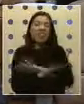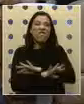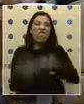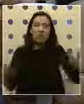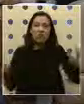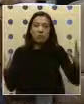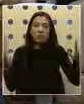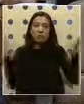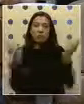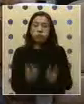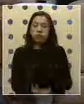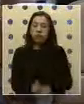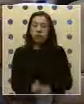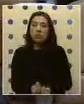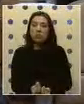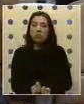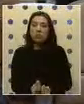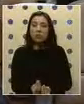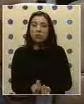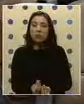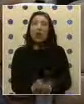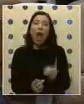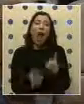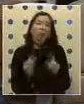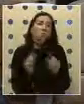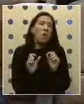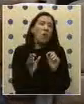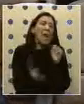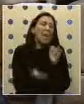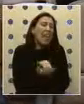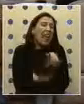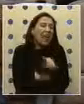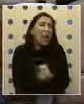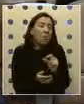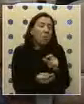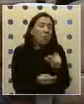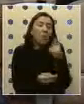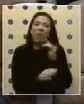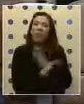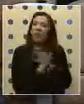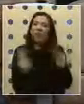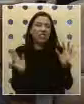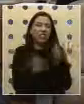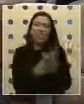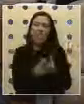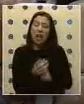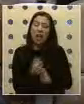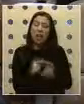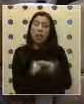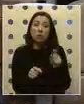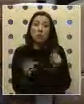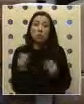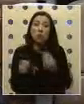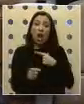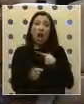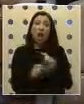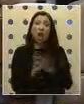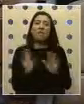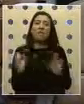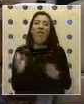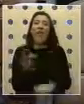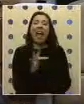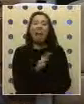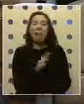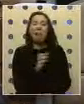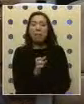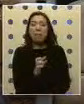fin. Podrá todavía patalear un rato, pero se acabó. Por eso la gente no quiere más AFP,